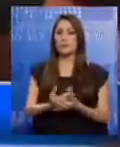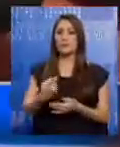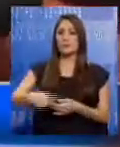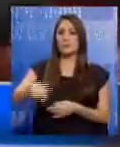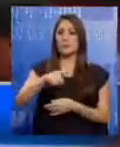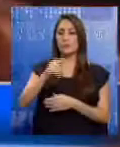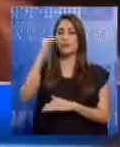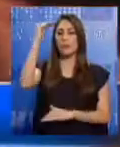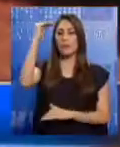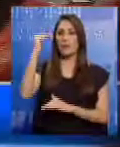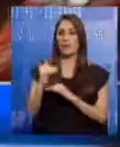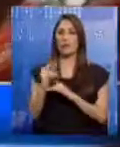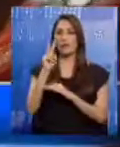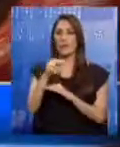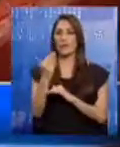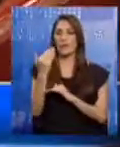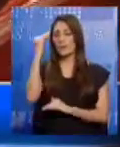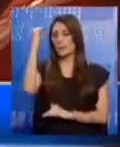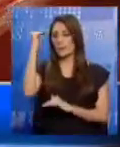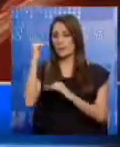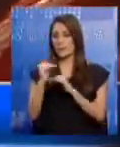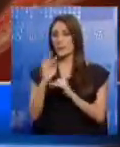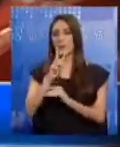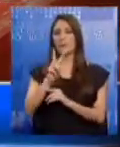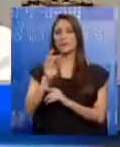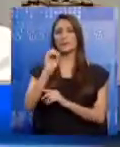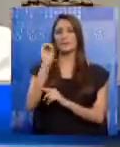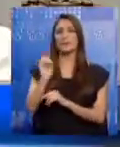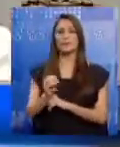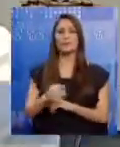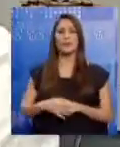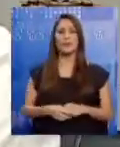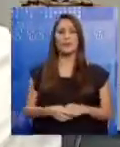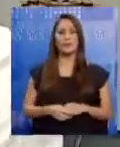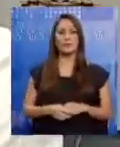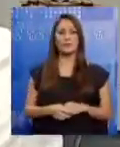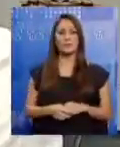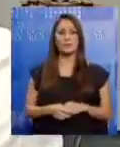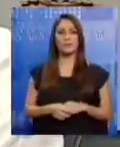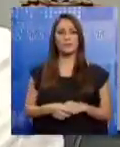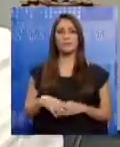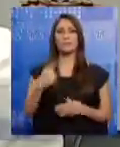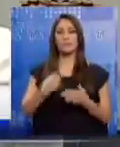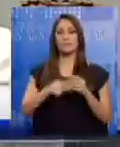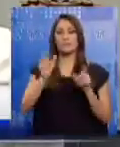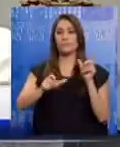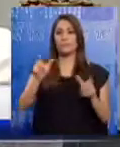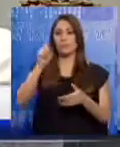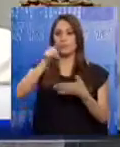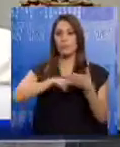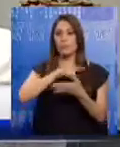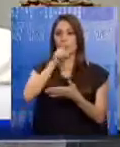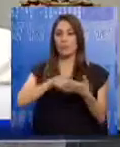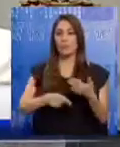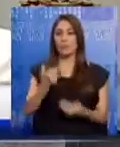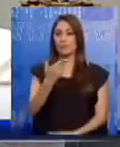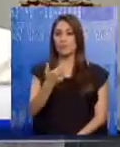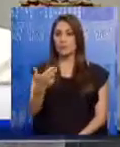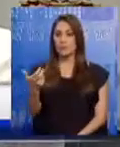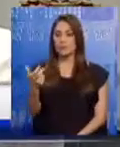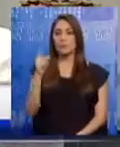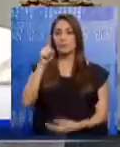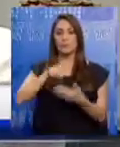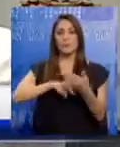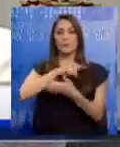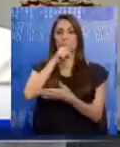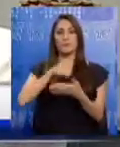cifra disminuyó en el 2015 a un 42%. La prohibición de porte de arma, la prohibición de importación de arma y la